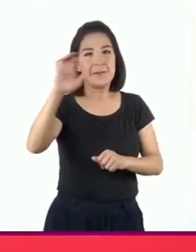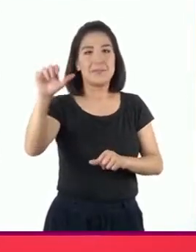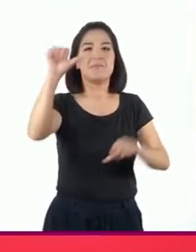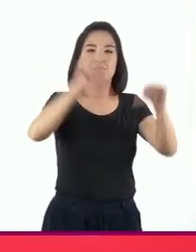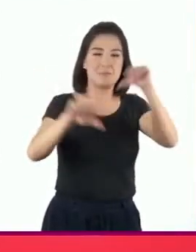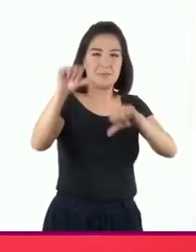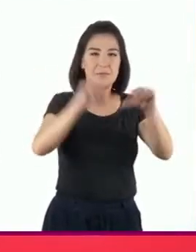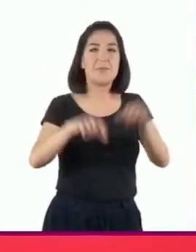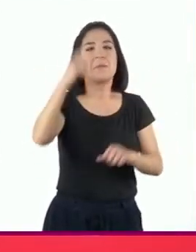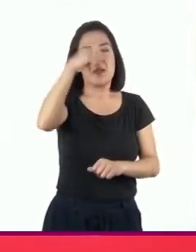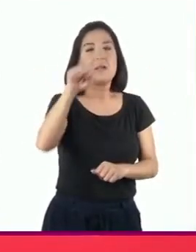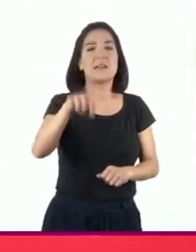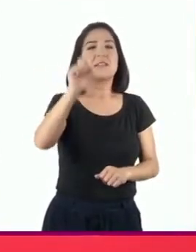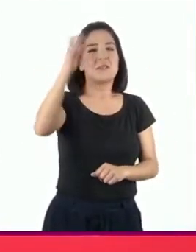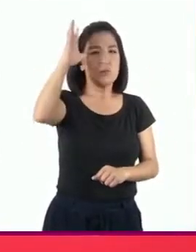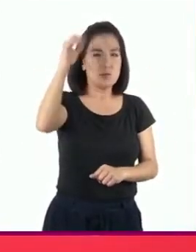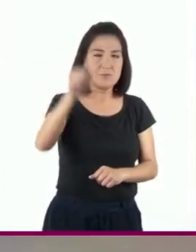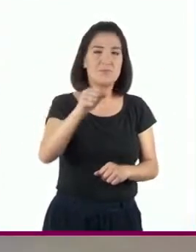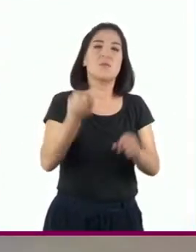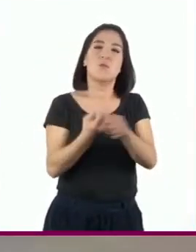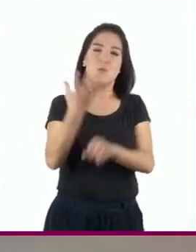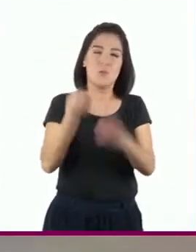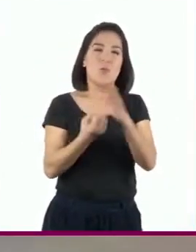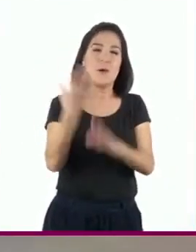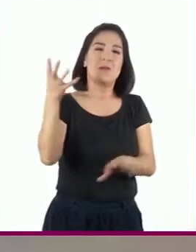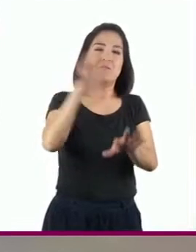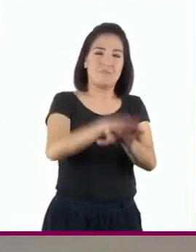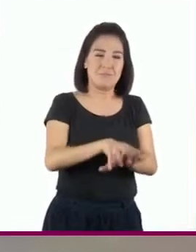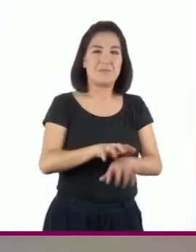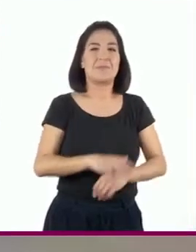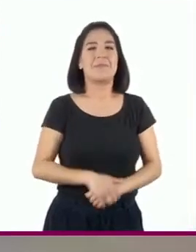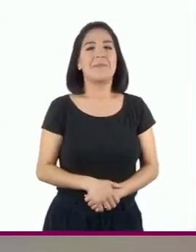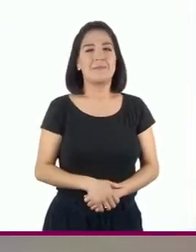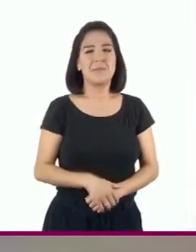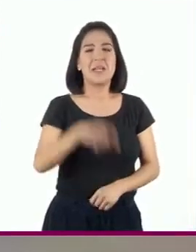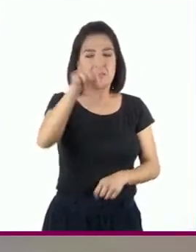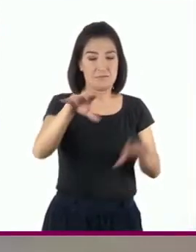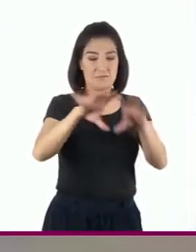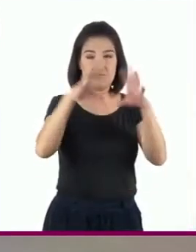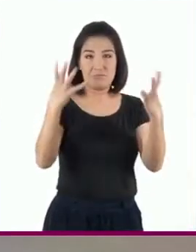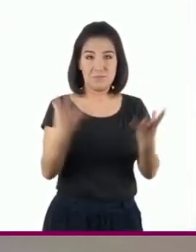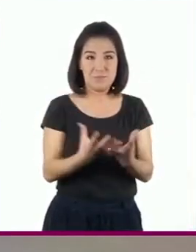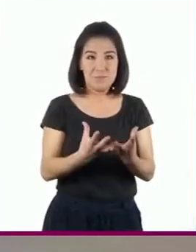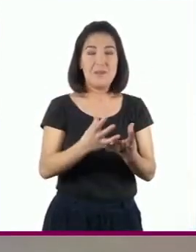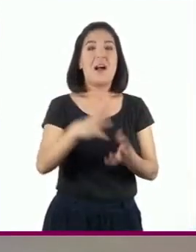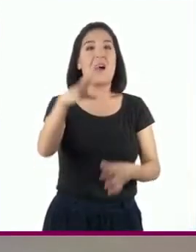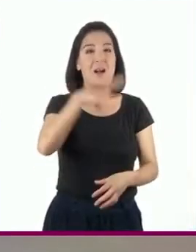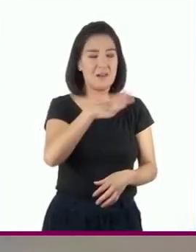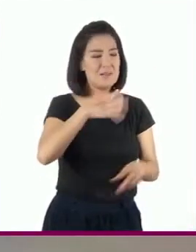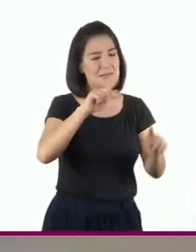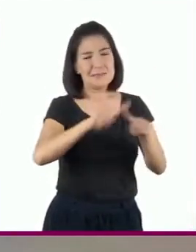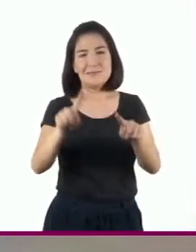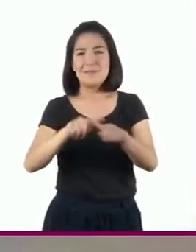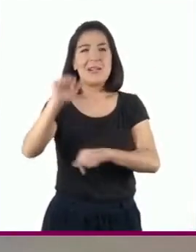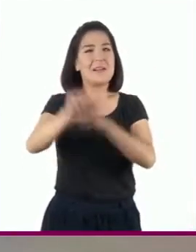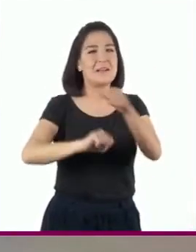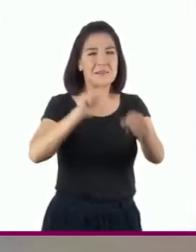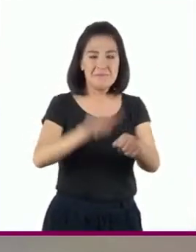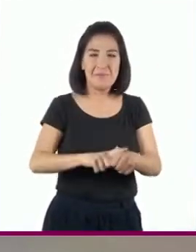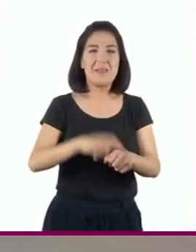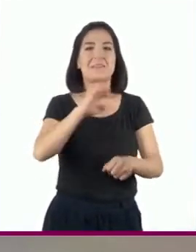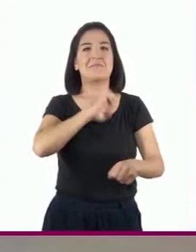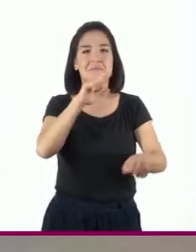identificar el o los conceptos que integrarán. Nuestro planeta Tierra tiene gran variedad de especies. Seguramente